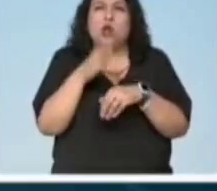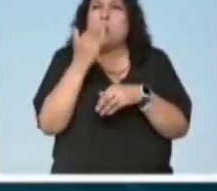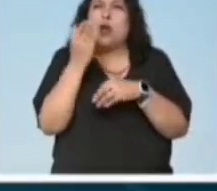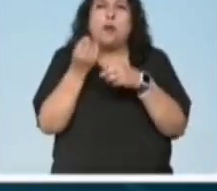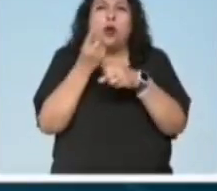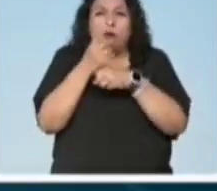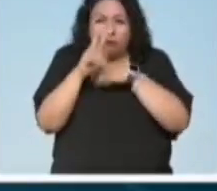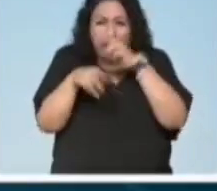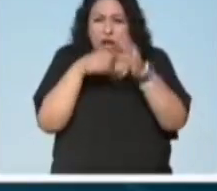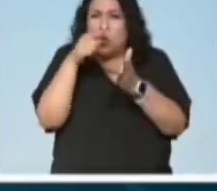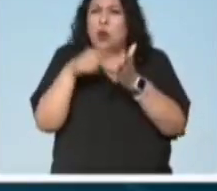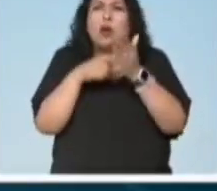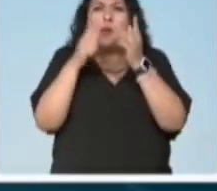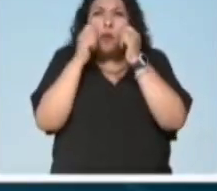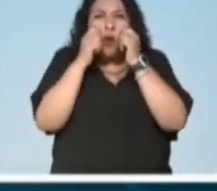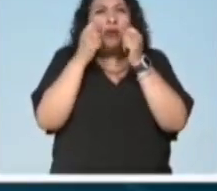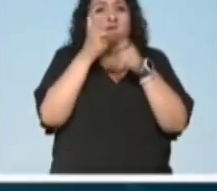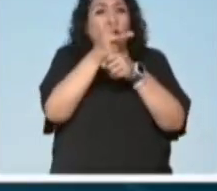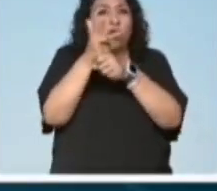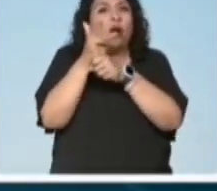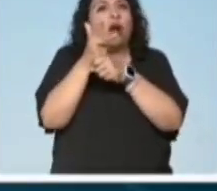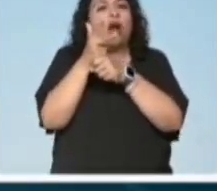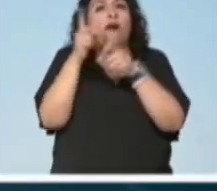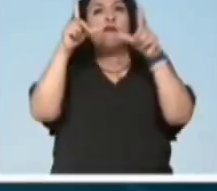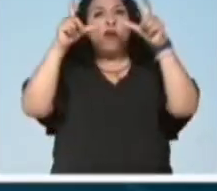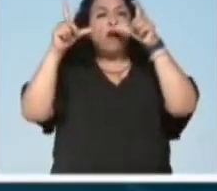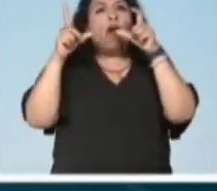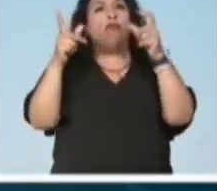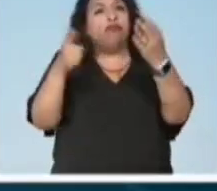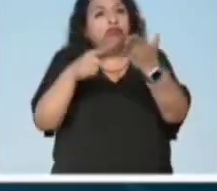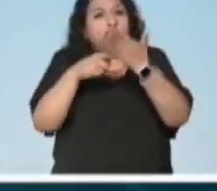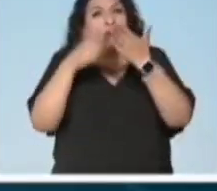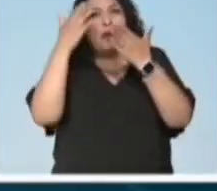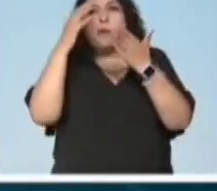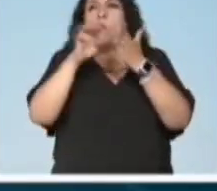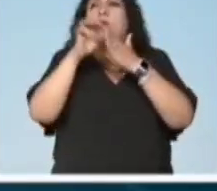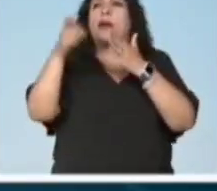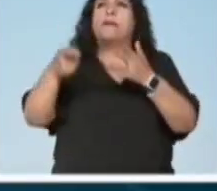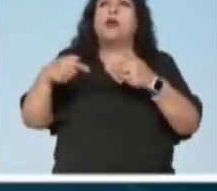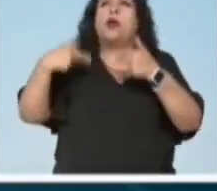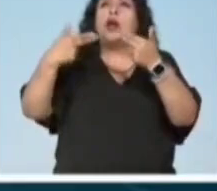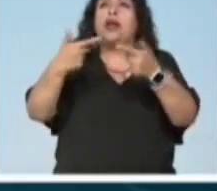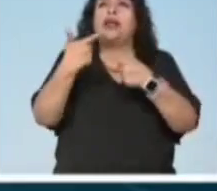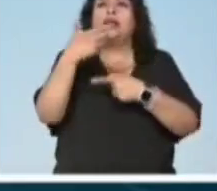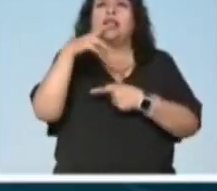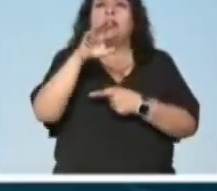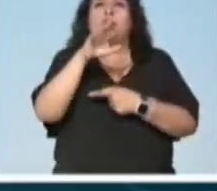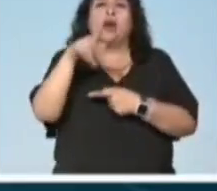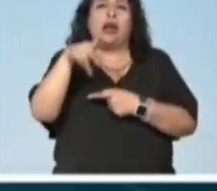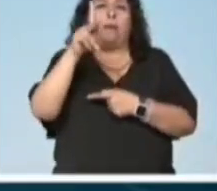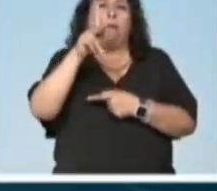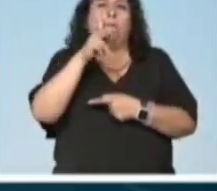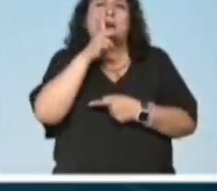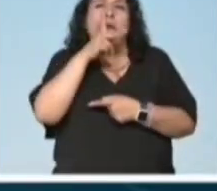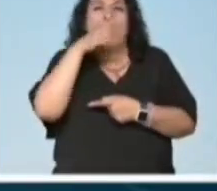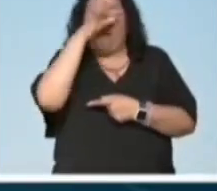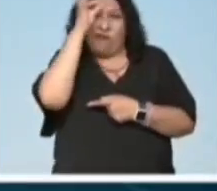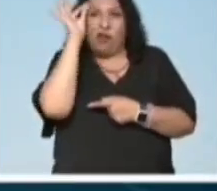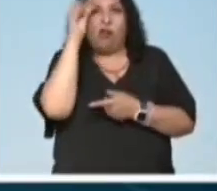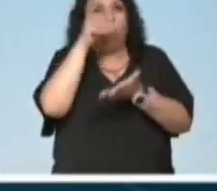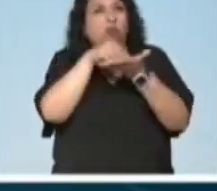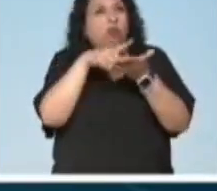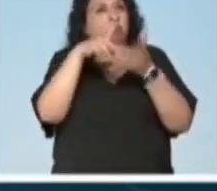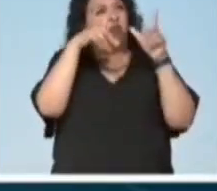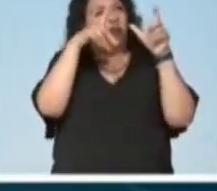la oportunidad de estar en ese lugar a través de la fotografía el legado que nos dejó por ejemplo Guillermo calo el padre de Frida un alguien que